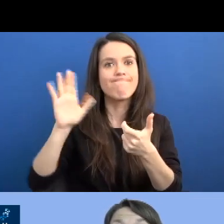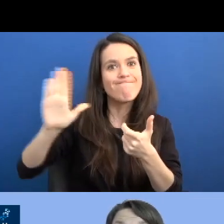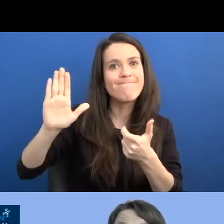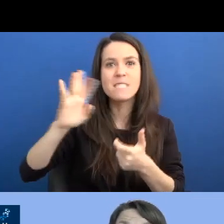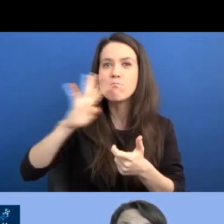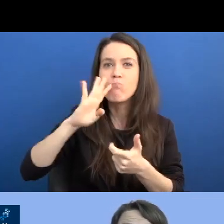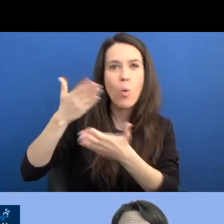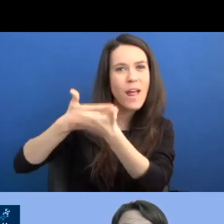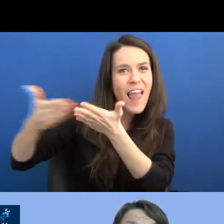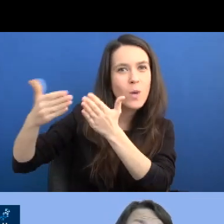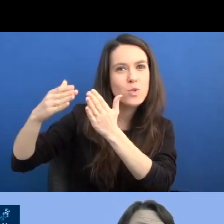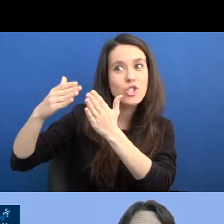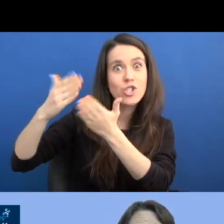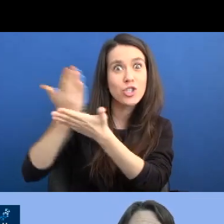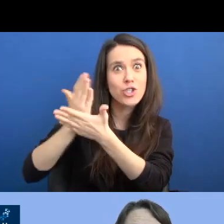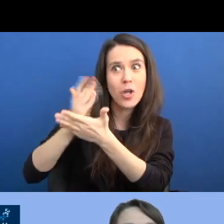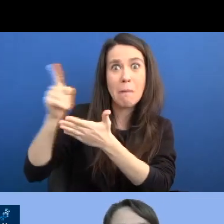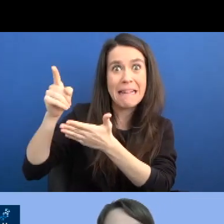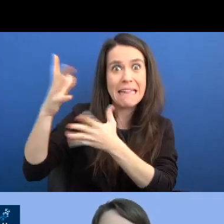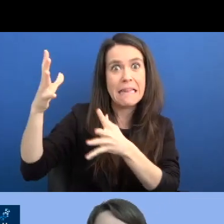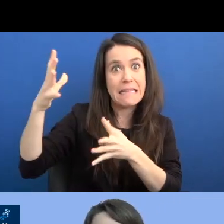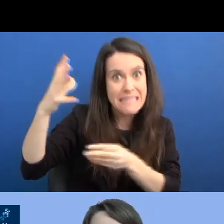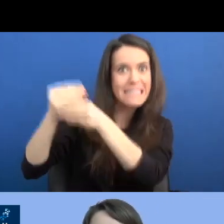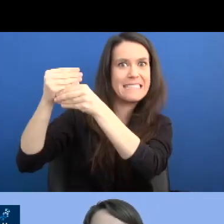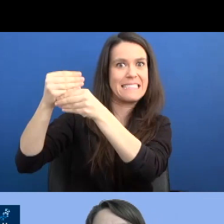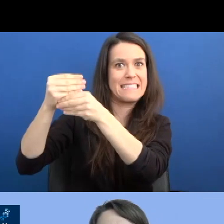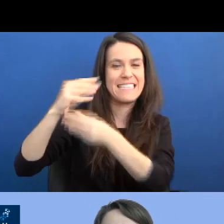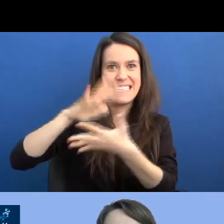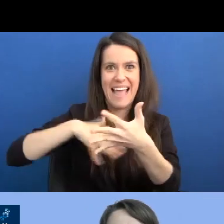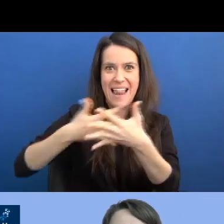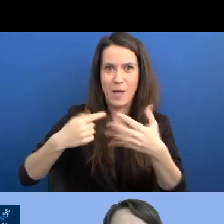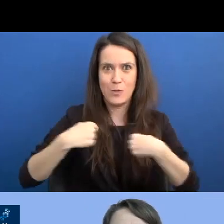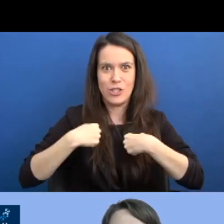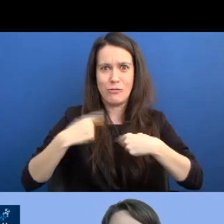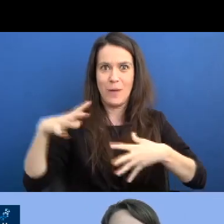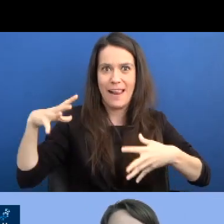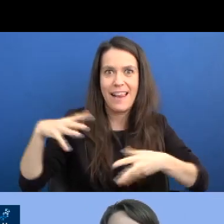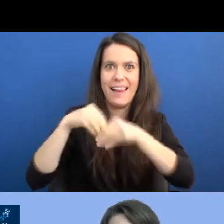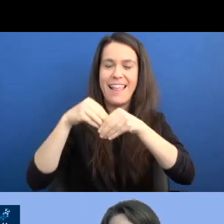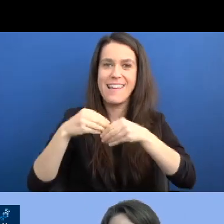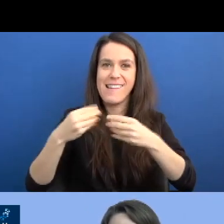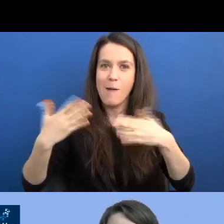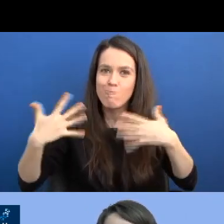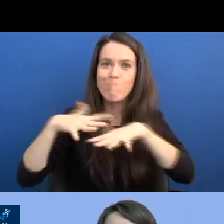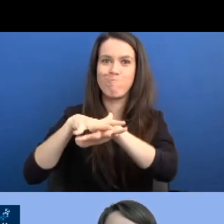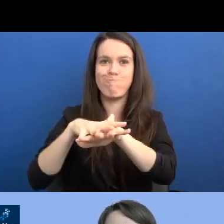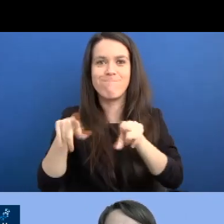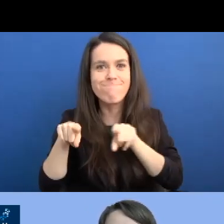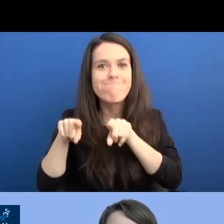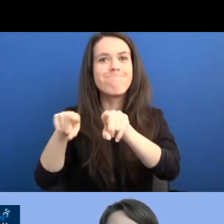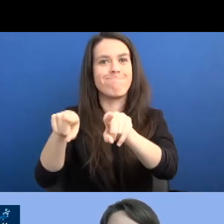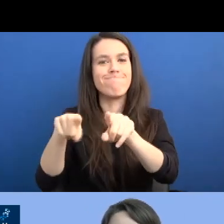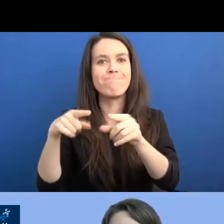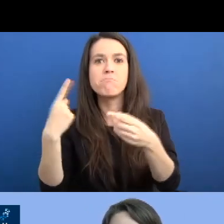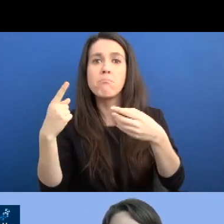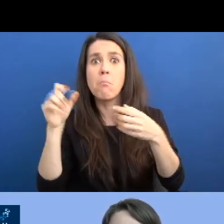de la interpretación conferencias a la lengua de signos. Me interesa acercar la participación que tienen